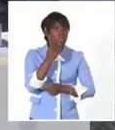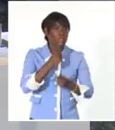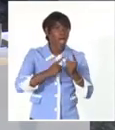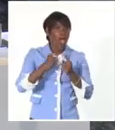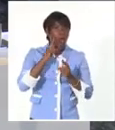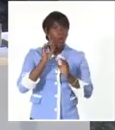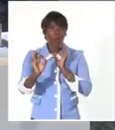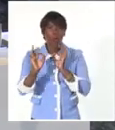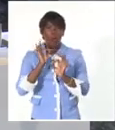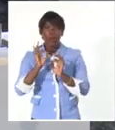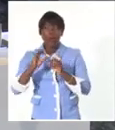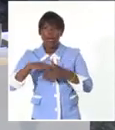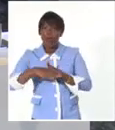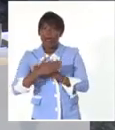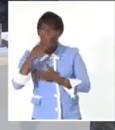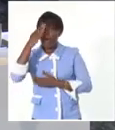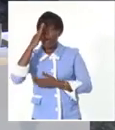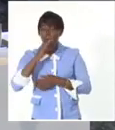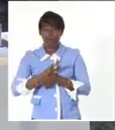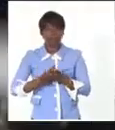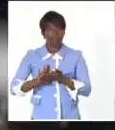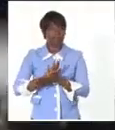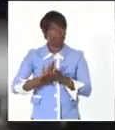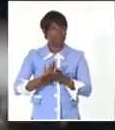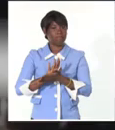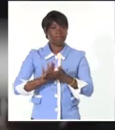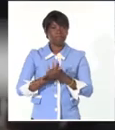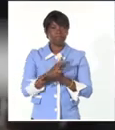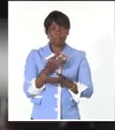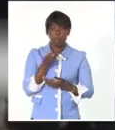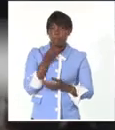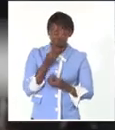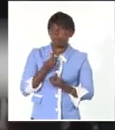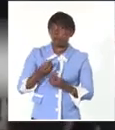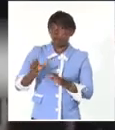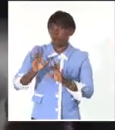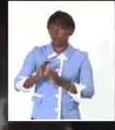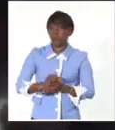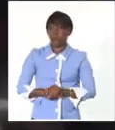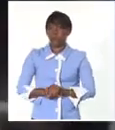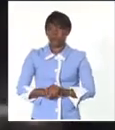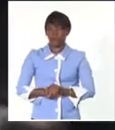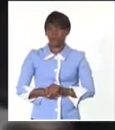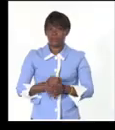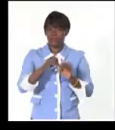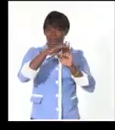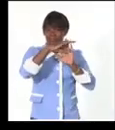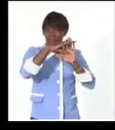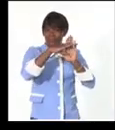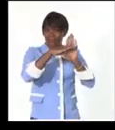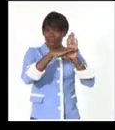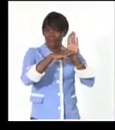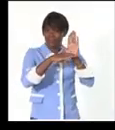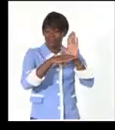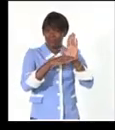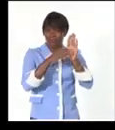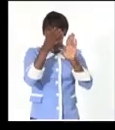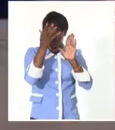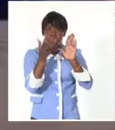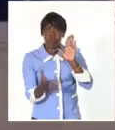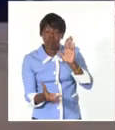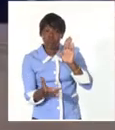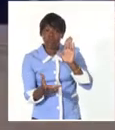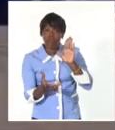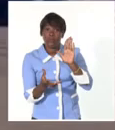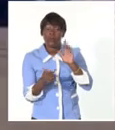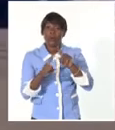dijo que era intolerable que se realizara este tipo de acción. Múltiples han sido las disposiciones anunciadas por Estados Unidos